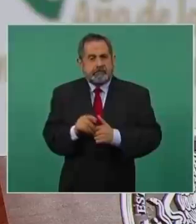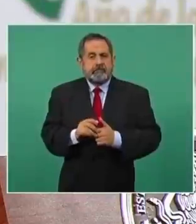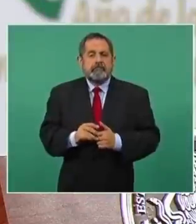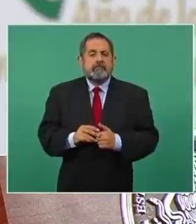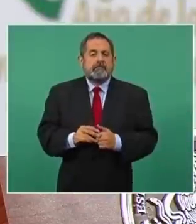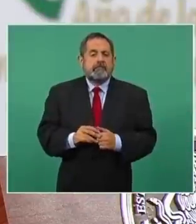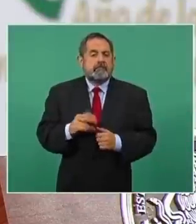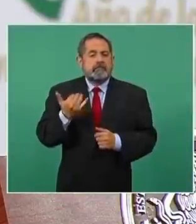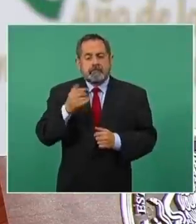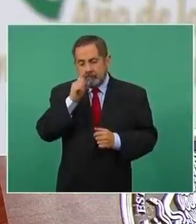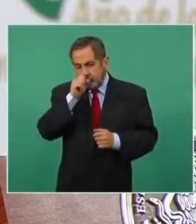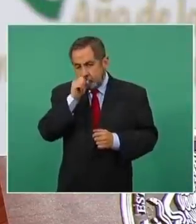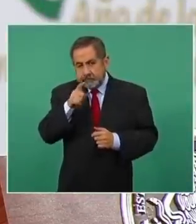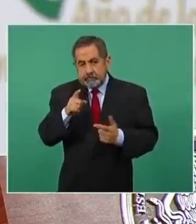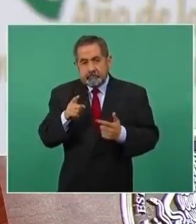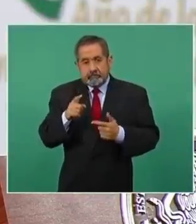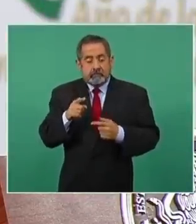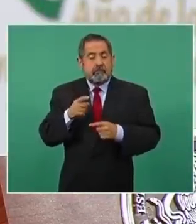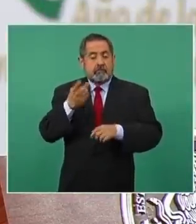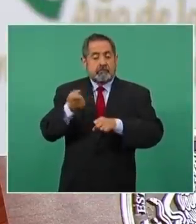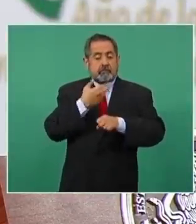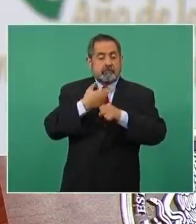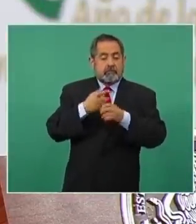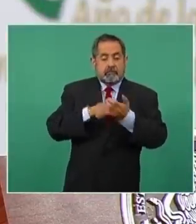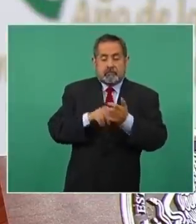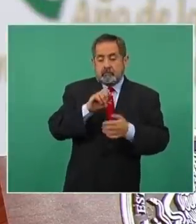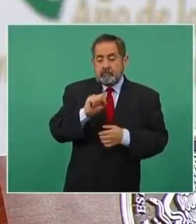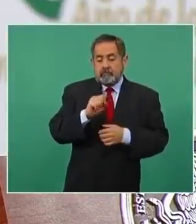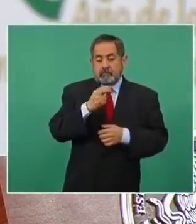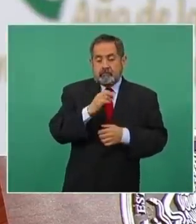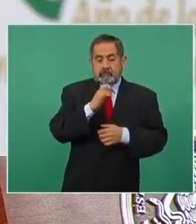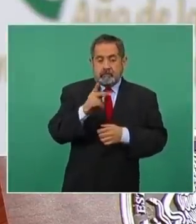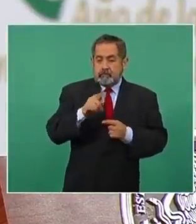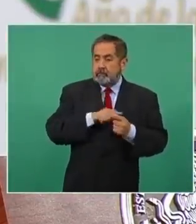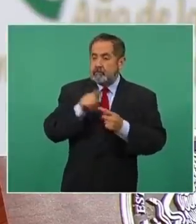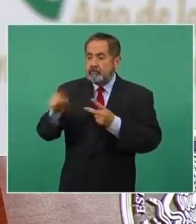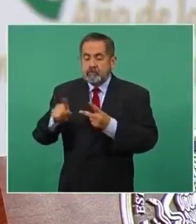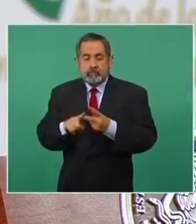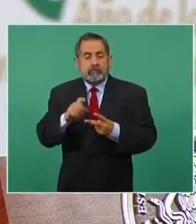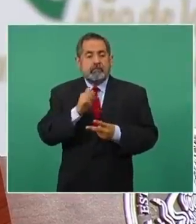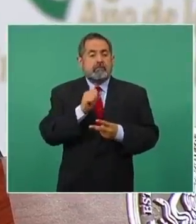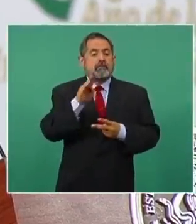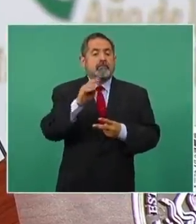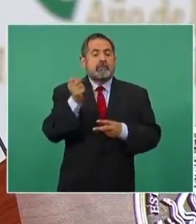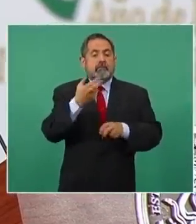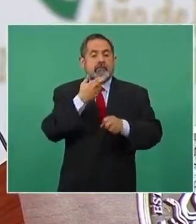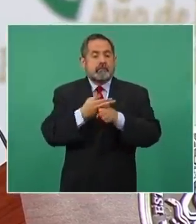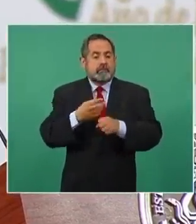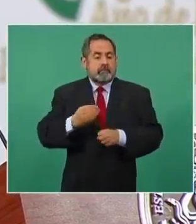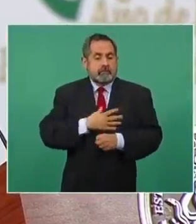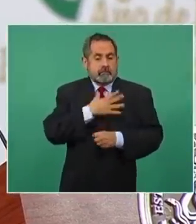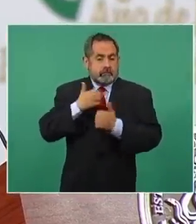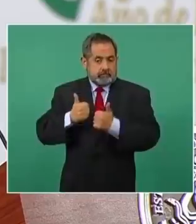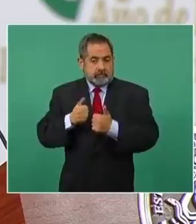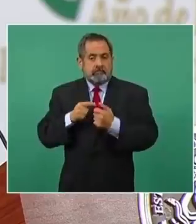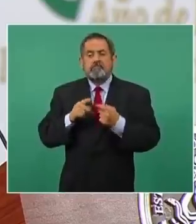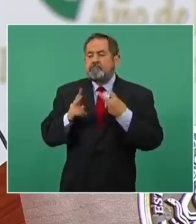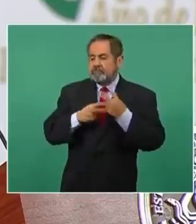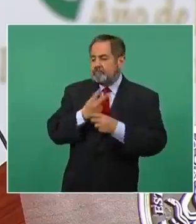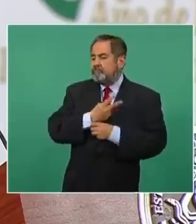y fue el secretario de Hacienda, la subsecretaria de Bienestar y